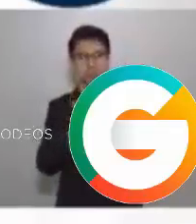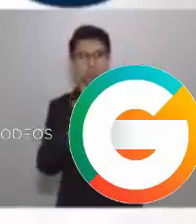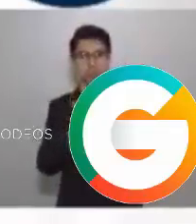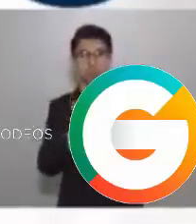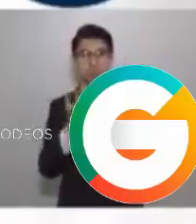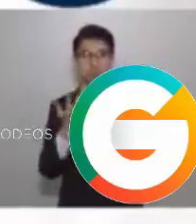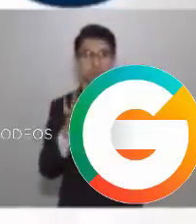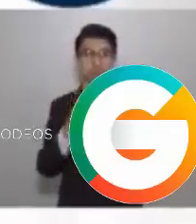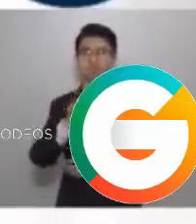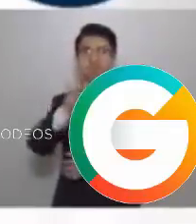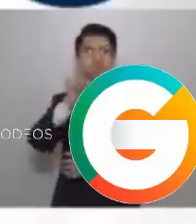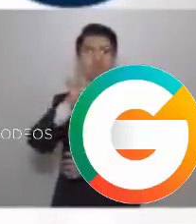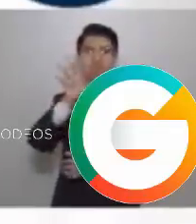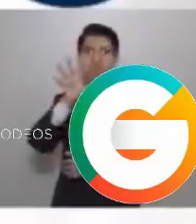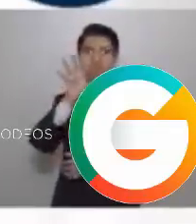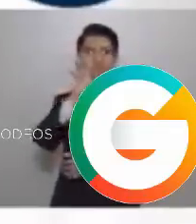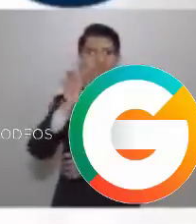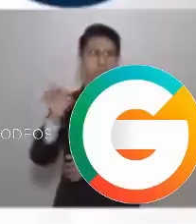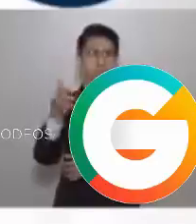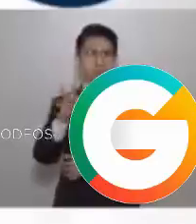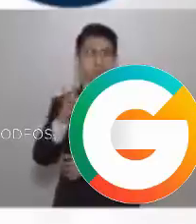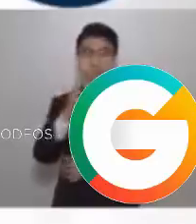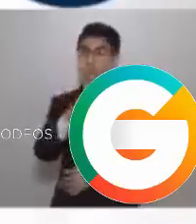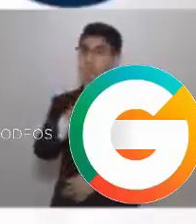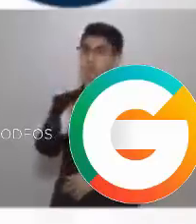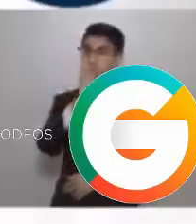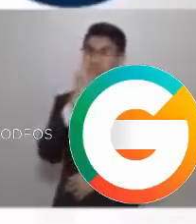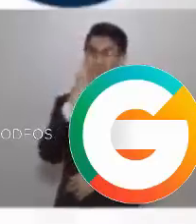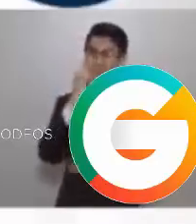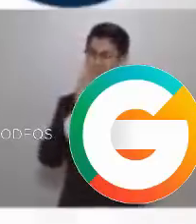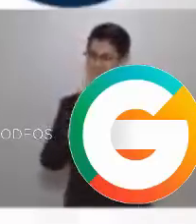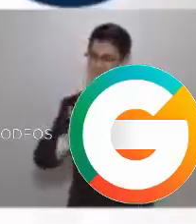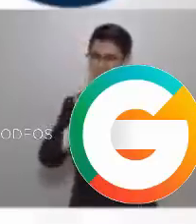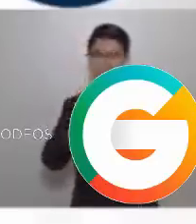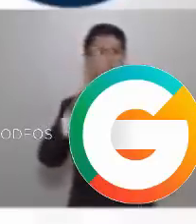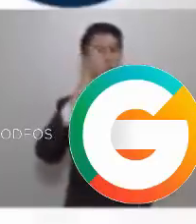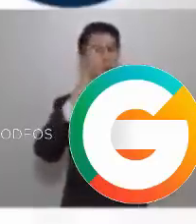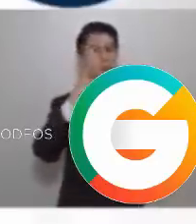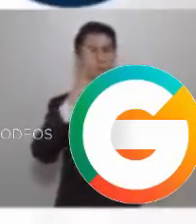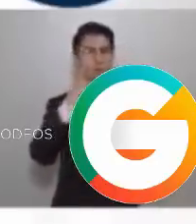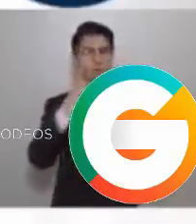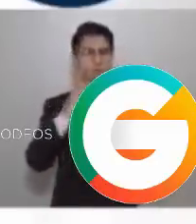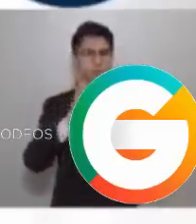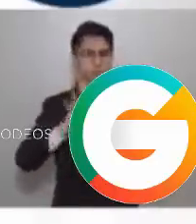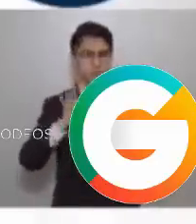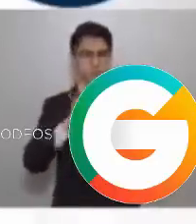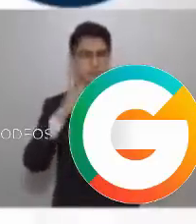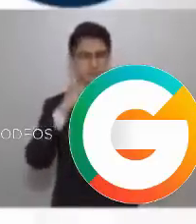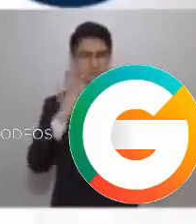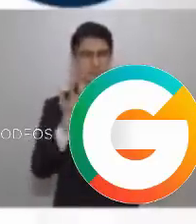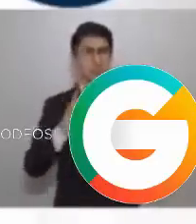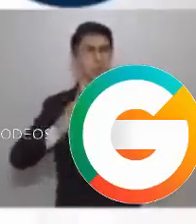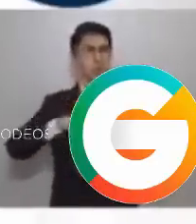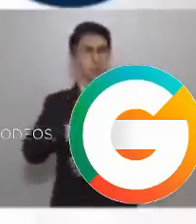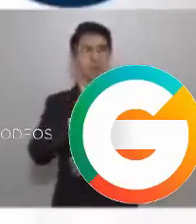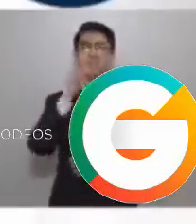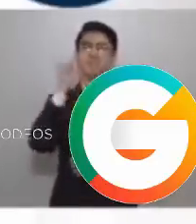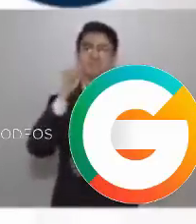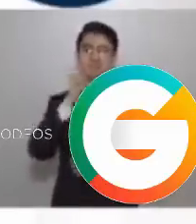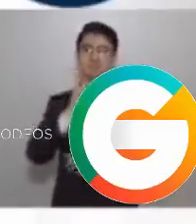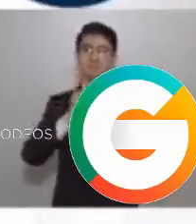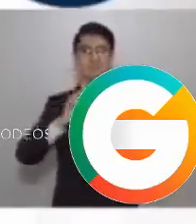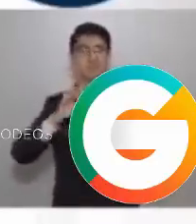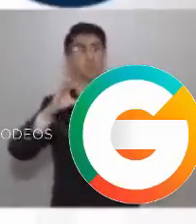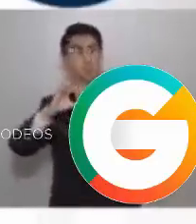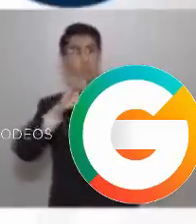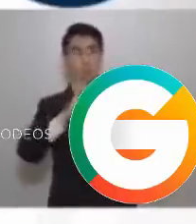respectivamente. Sin embargo, es importante reconocer que toda vida nos importa. Siempre tendremos que redoblar esfuerzos para